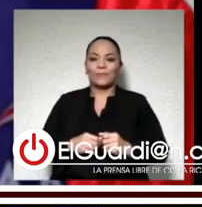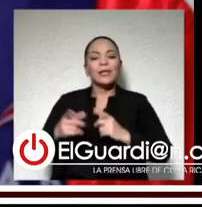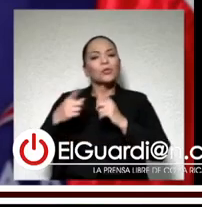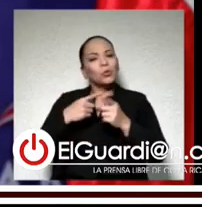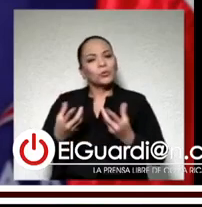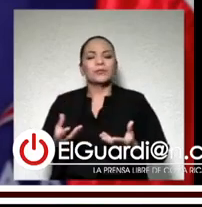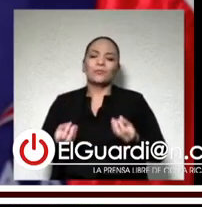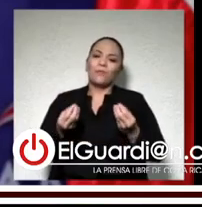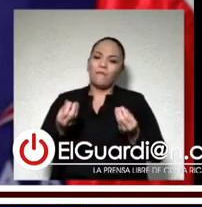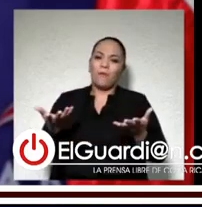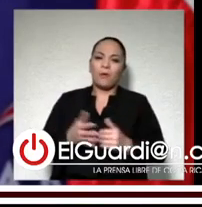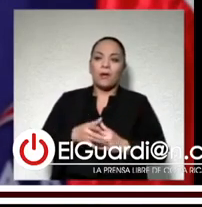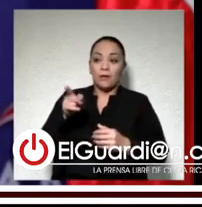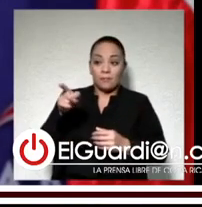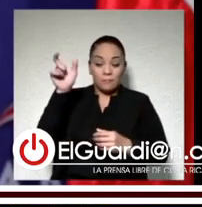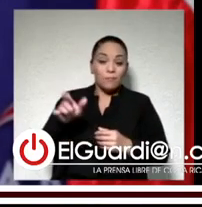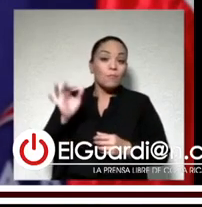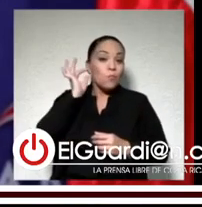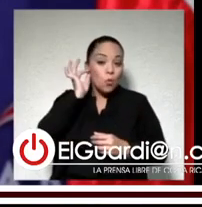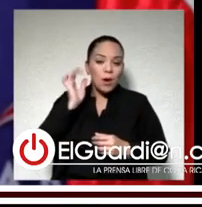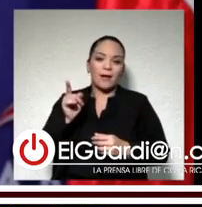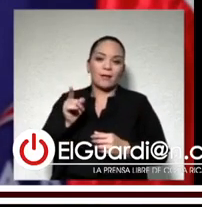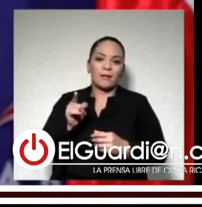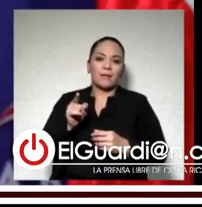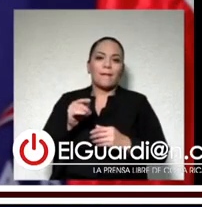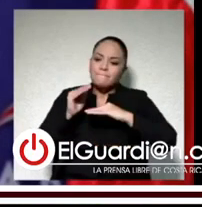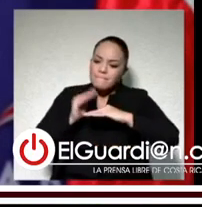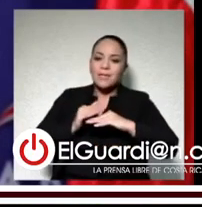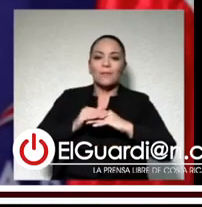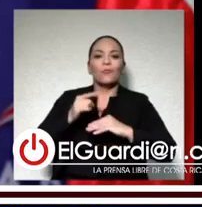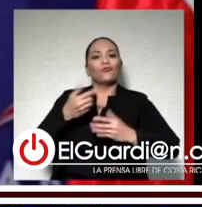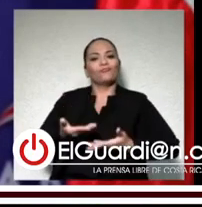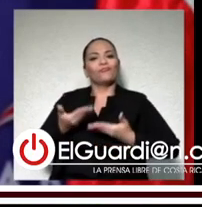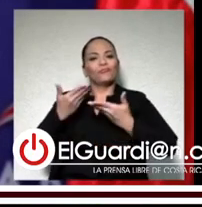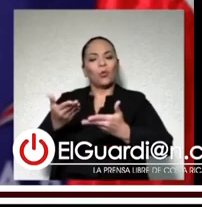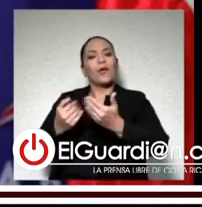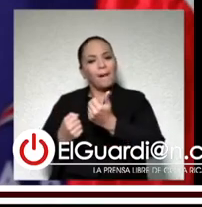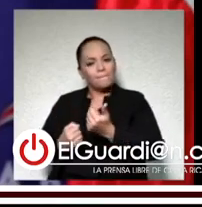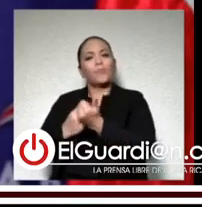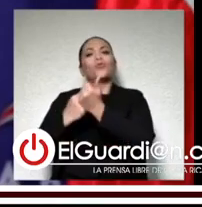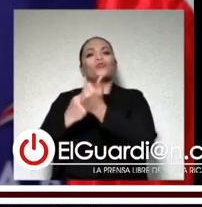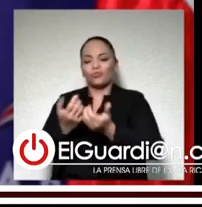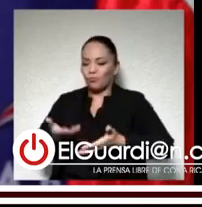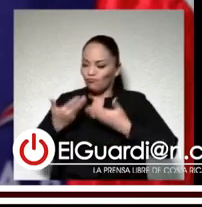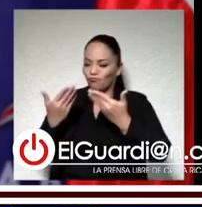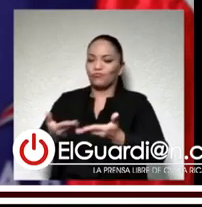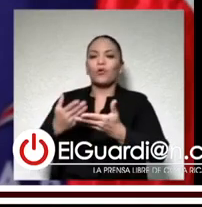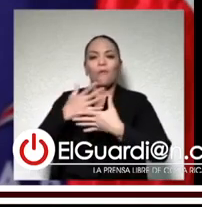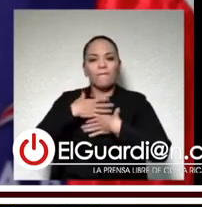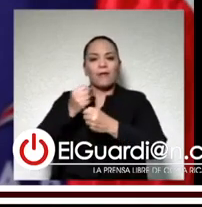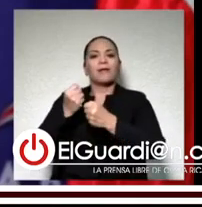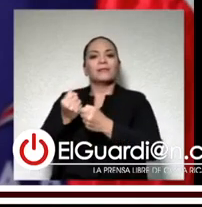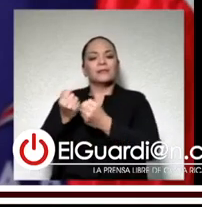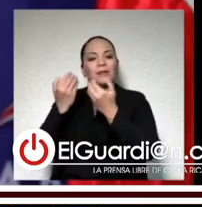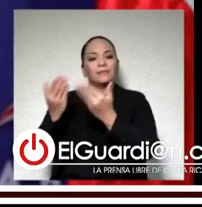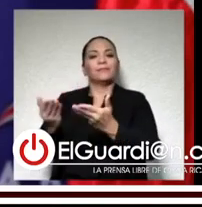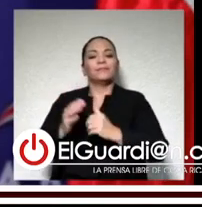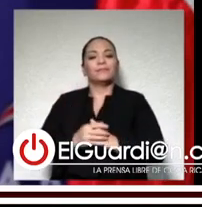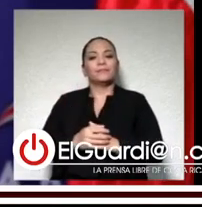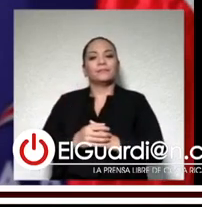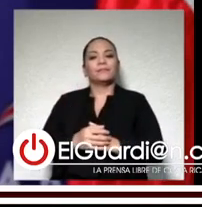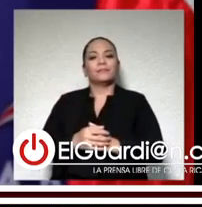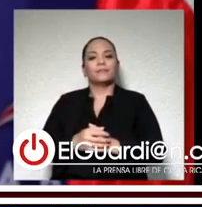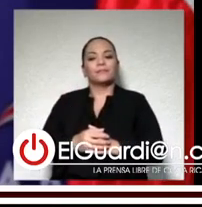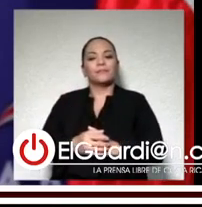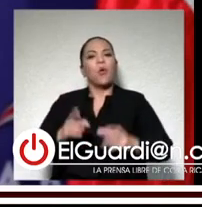mujer es mi apoyo y mi confianza. Y marquen el titular: